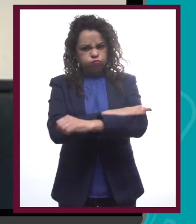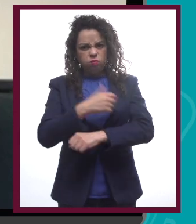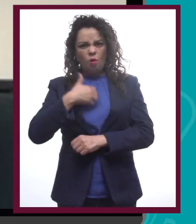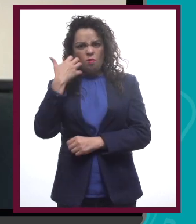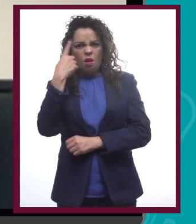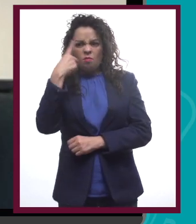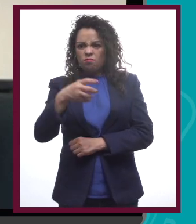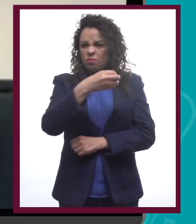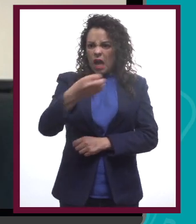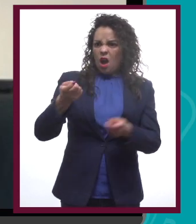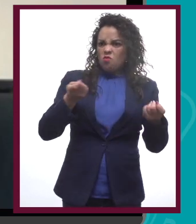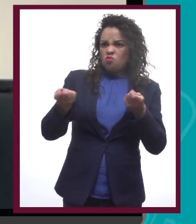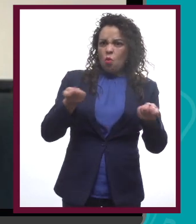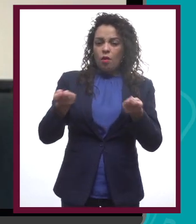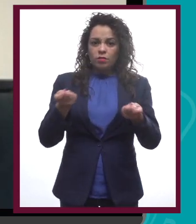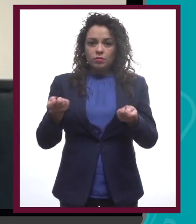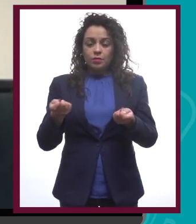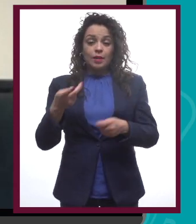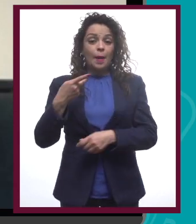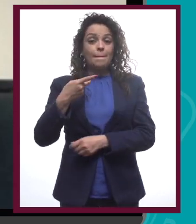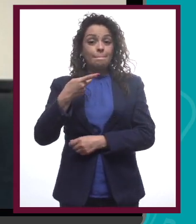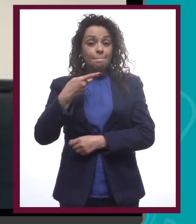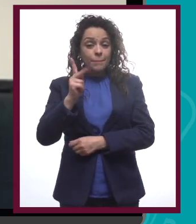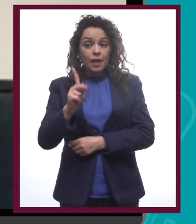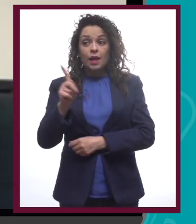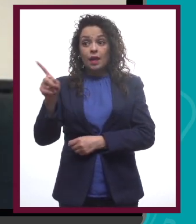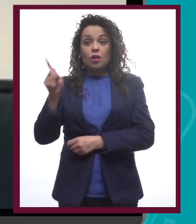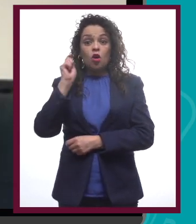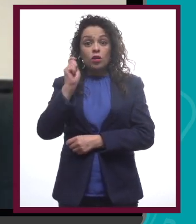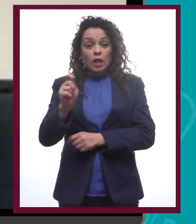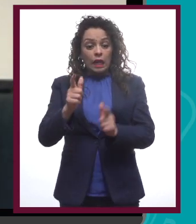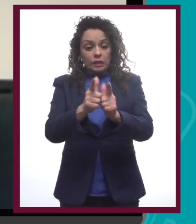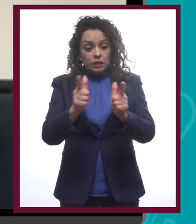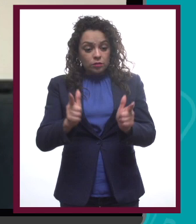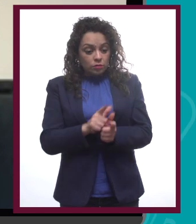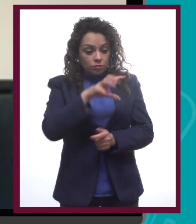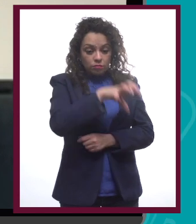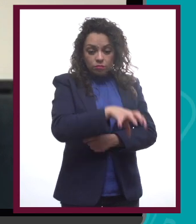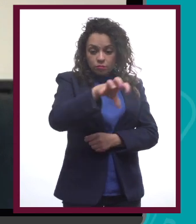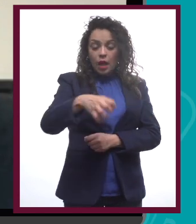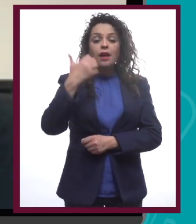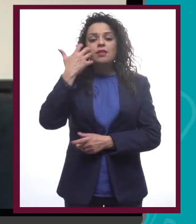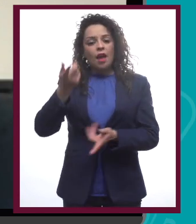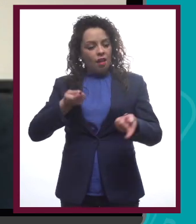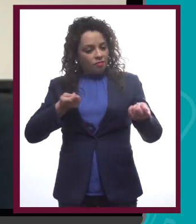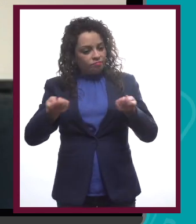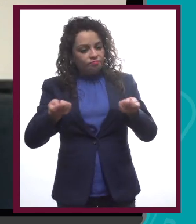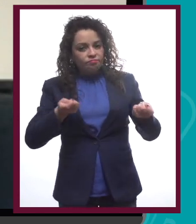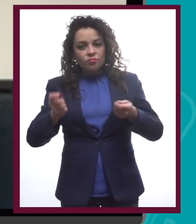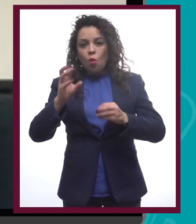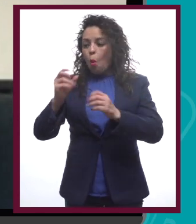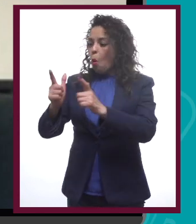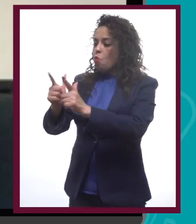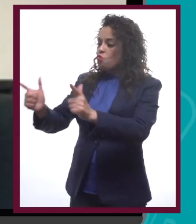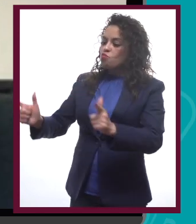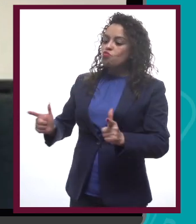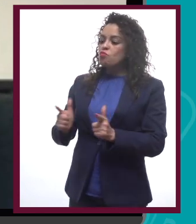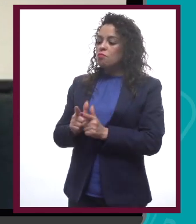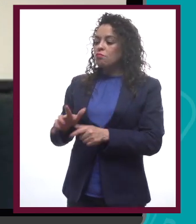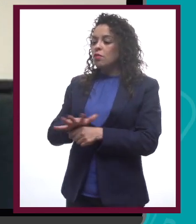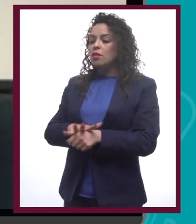demasiado enorme, pero siempre hay intentos de manipular a sectores de la opinión pública